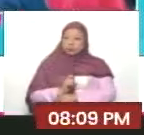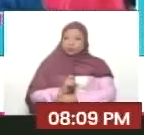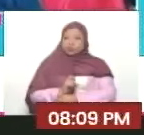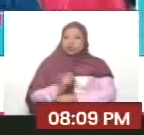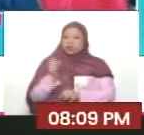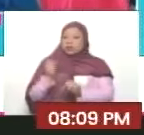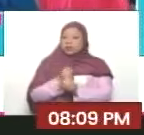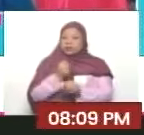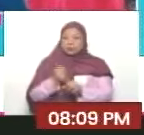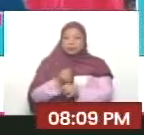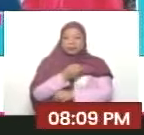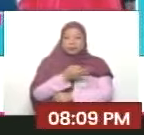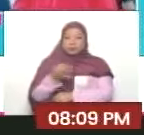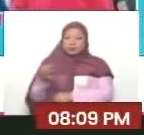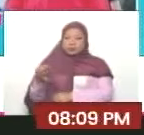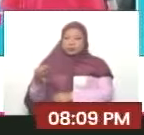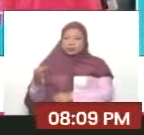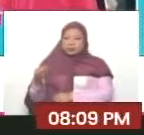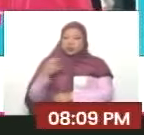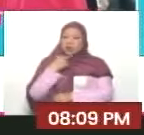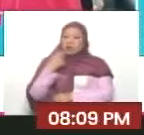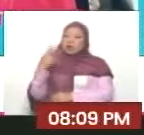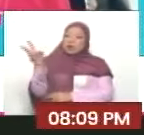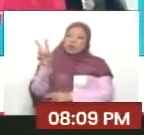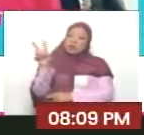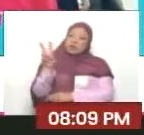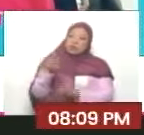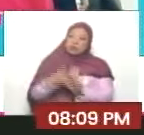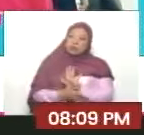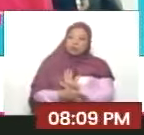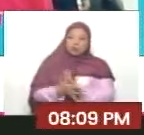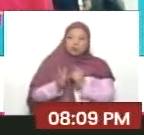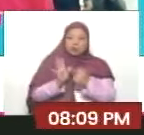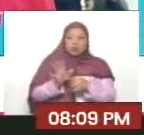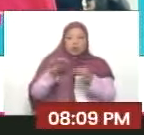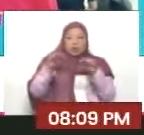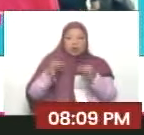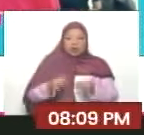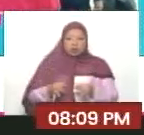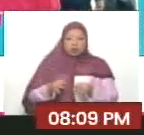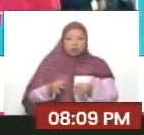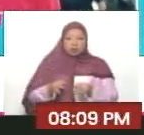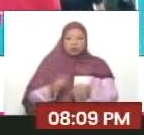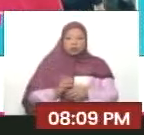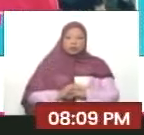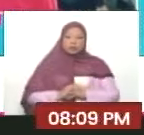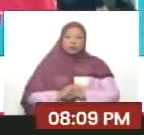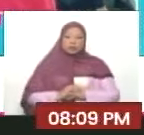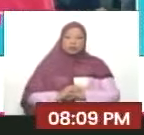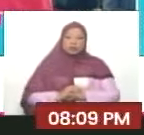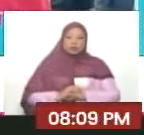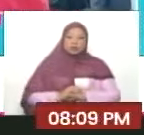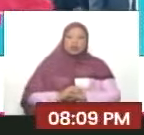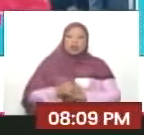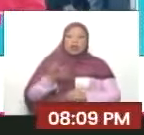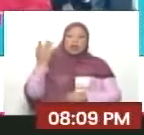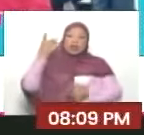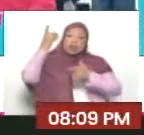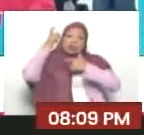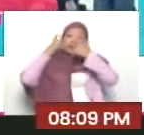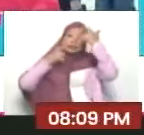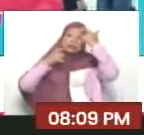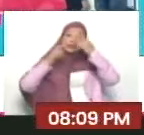Extraordinaria jornada. Llevamos la voz de Venezuela. Venezuela tiene un prestigio ganado desde el comandante